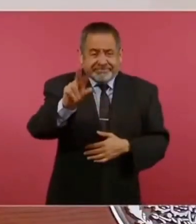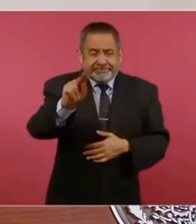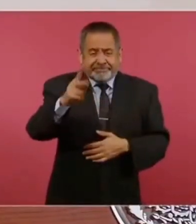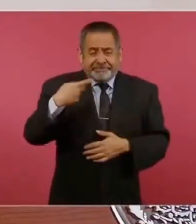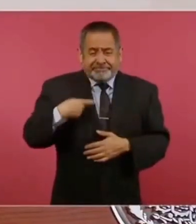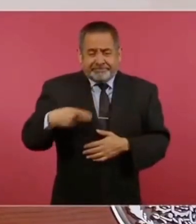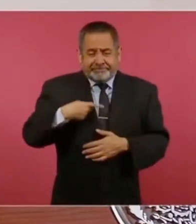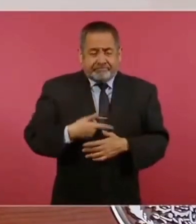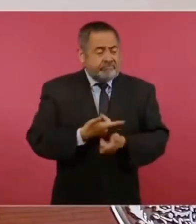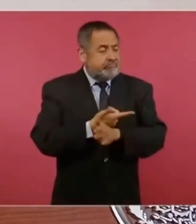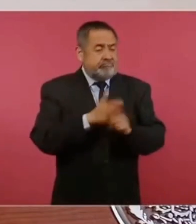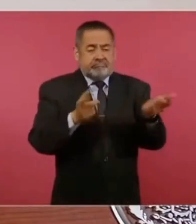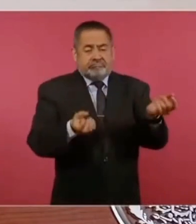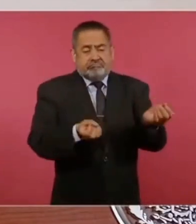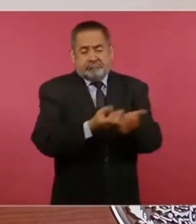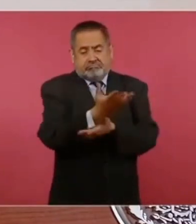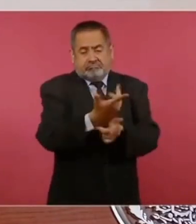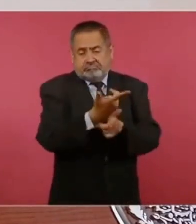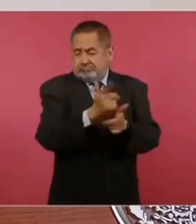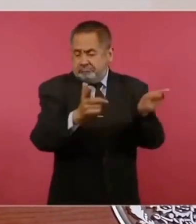involucrados.